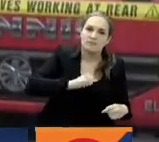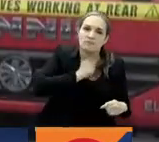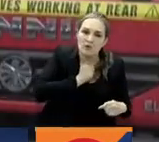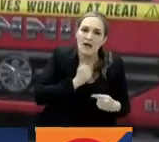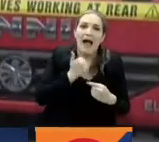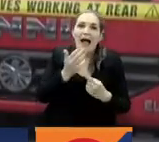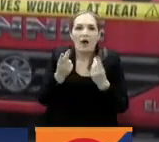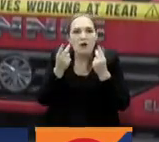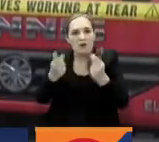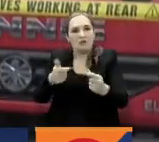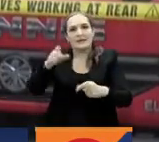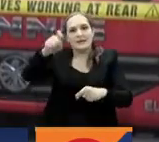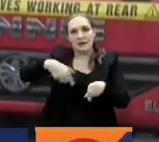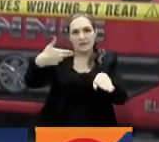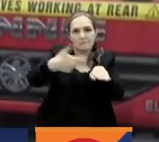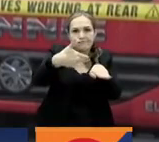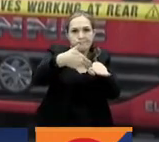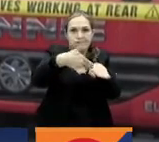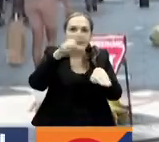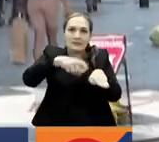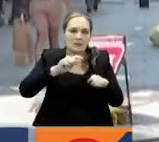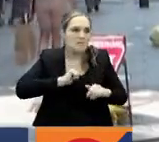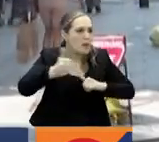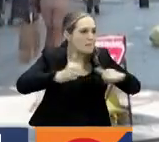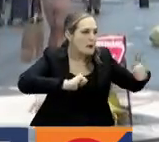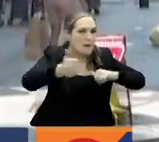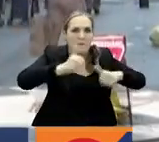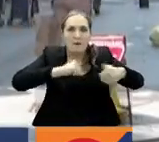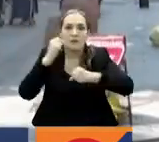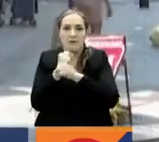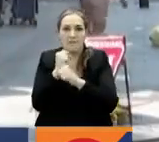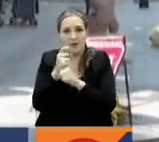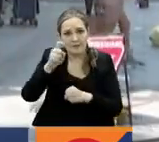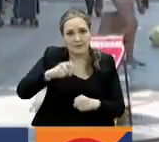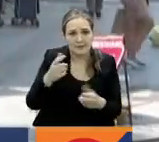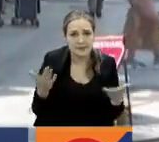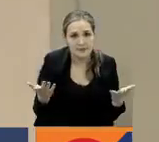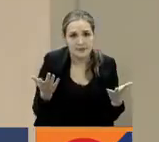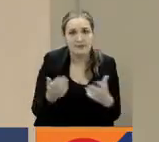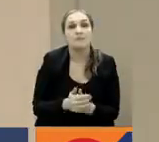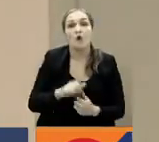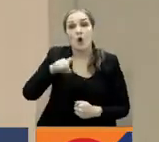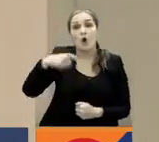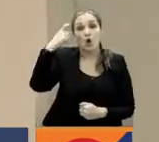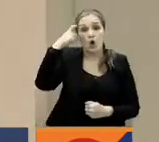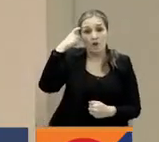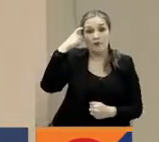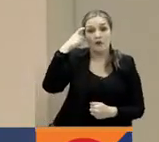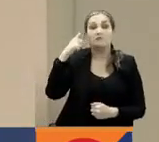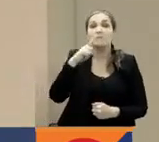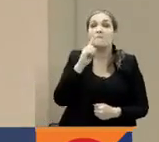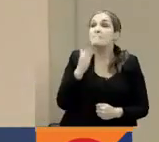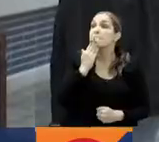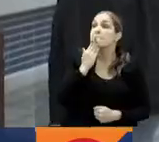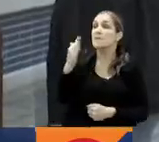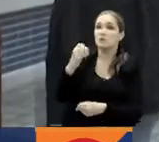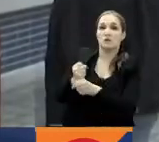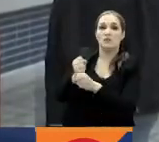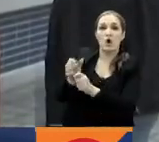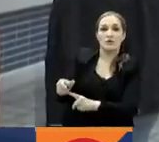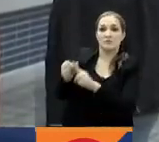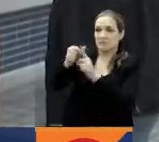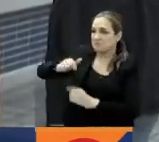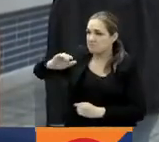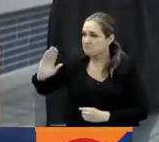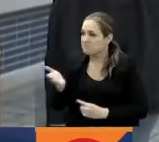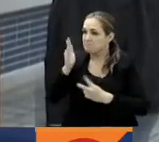ser priorizados para obtener gasolina y así poder ir a trabajar. El gobierno, con permisos laborales especiales, comienza a